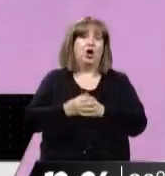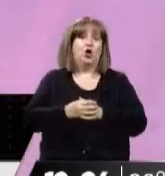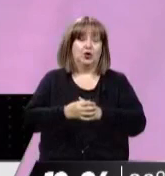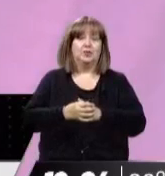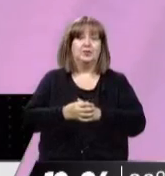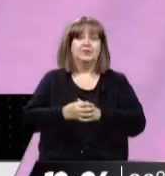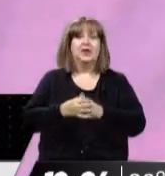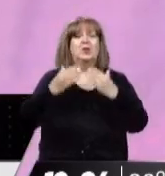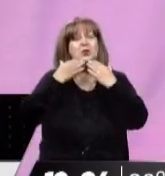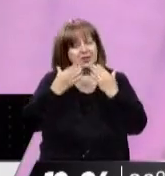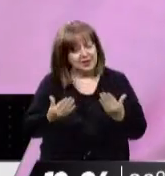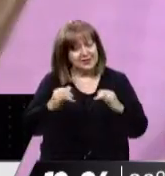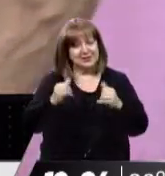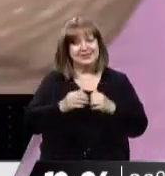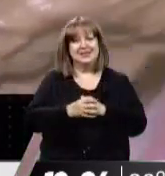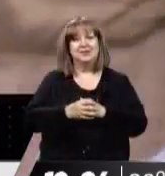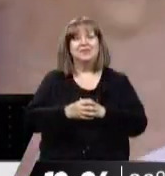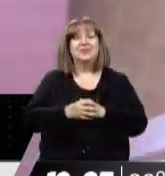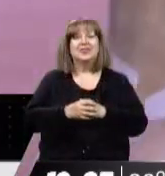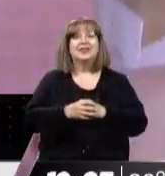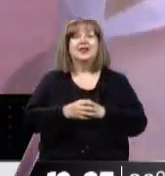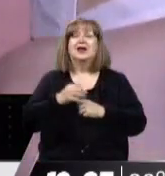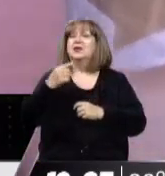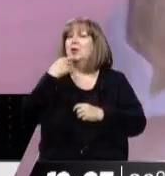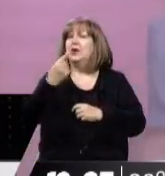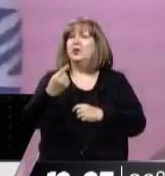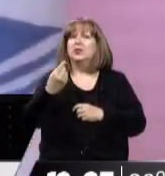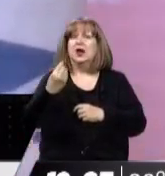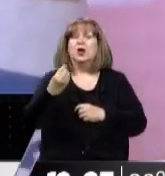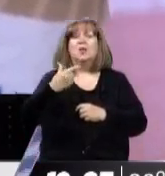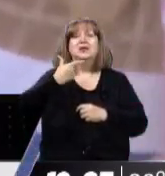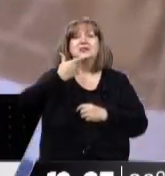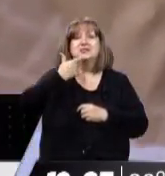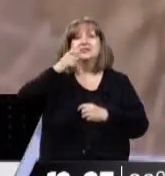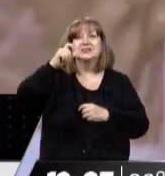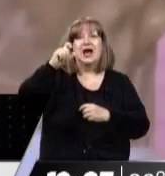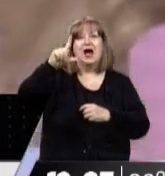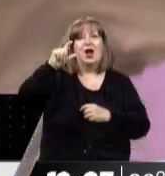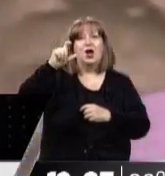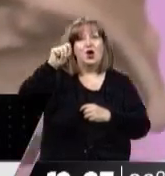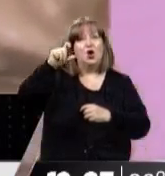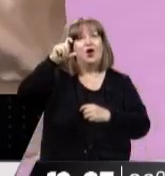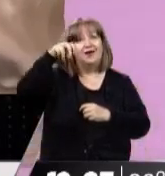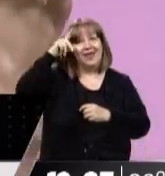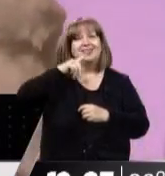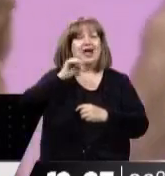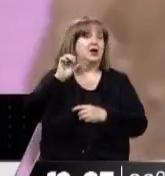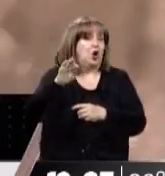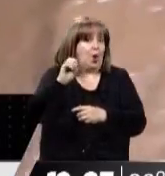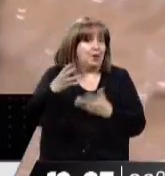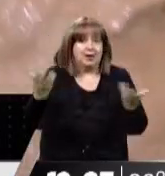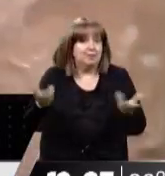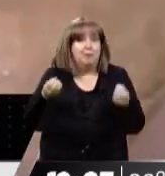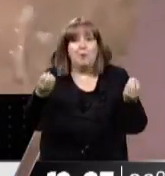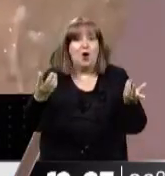Por supuesto, agradecerle mucho. Silvi, una cortita. ¿Cómo se les ocurrió ponerle escaloneta? Dale. Que estaban... muy, muy emocionado con el mundial.